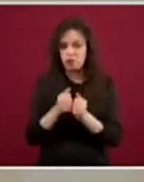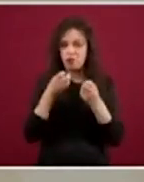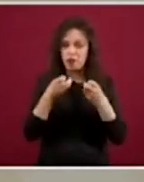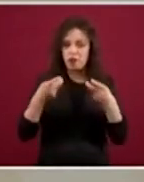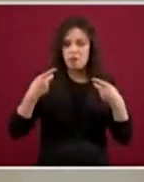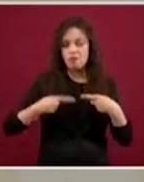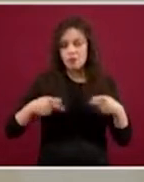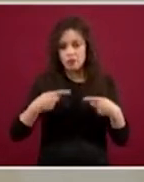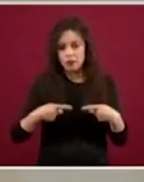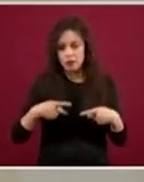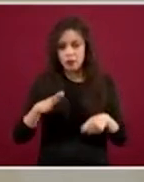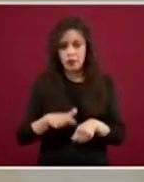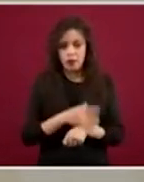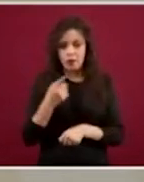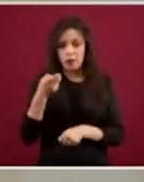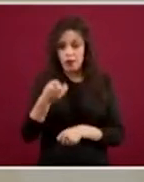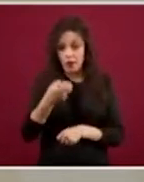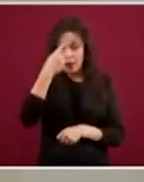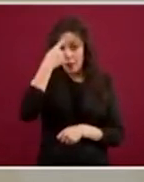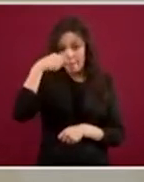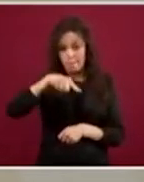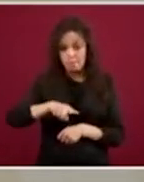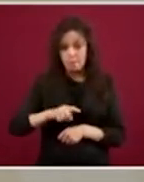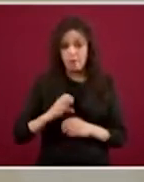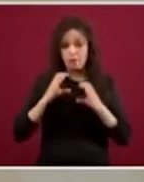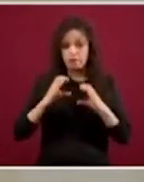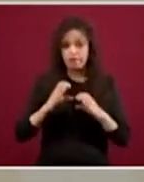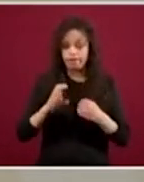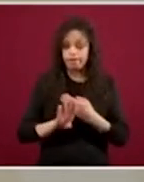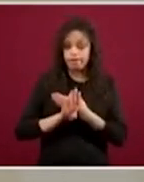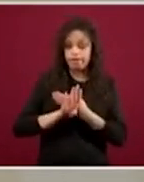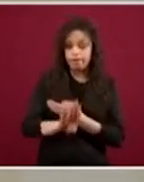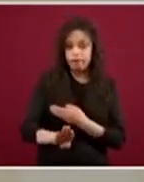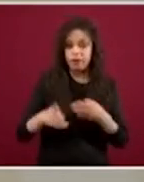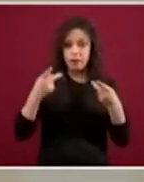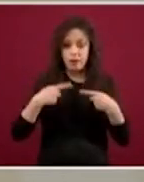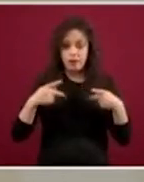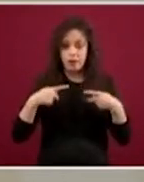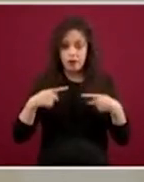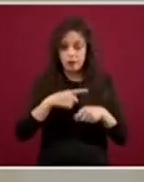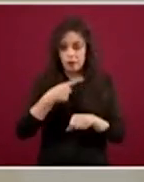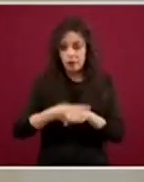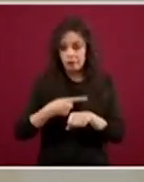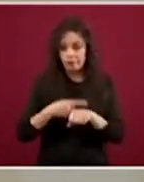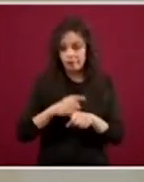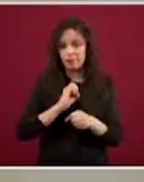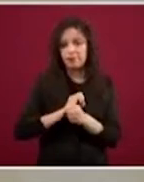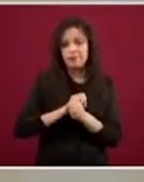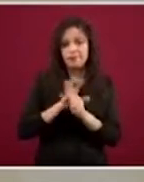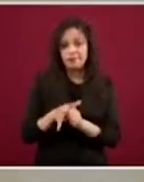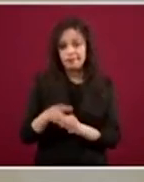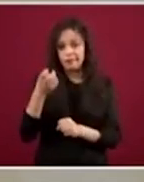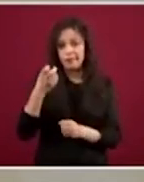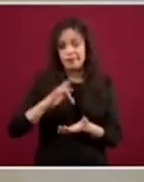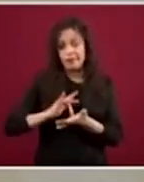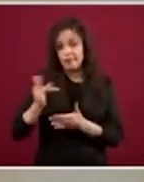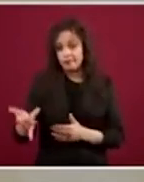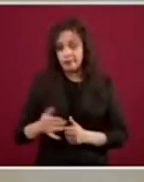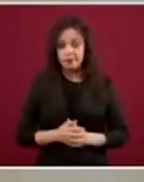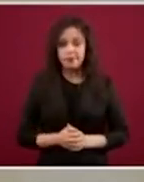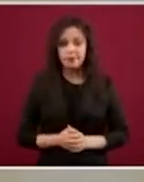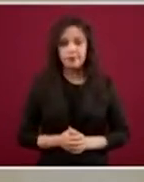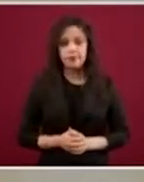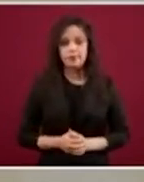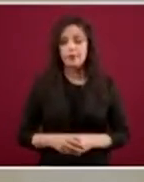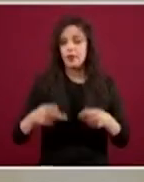línea de batalla en el cuidado de atención de personas con kobe 19 amenazar la integridad física del personal